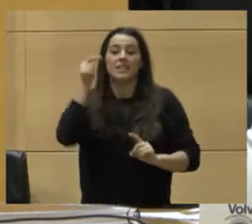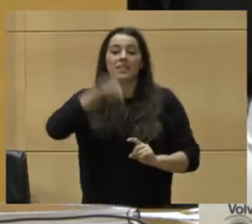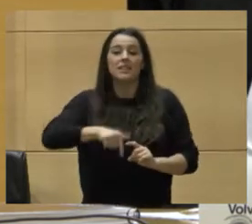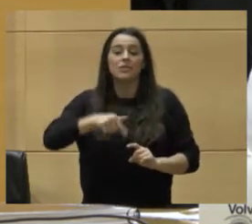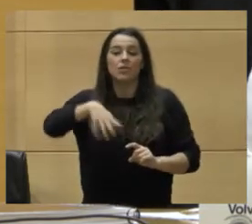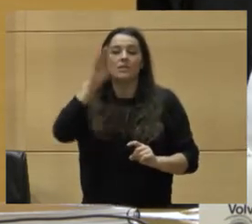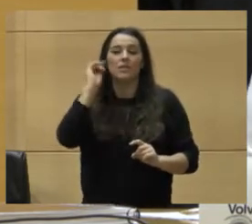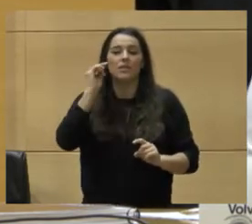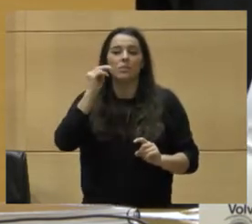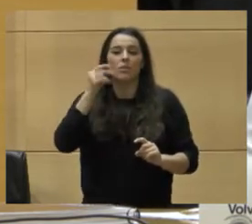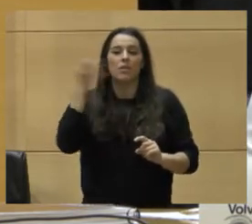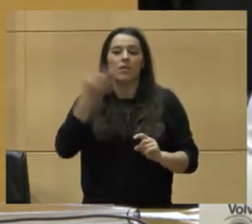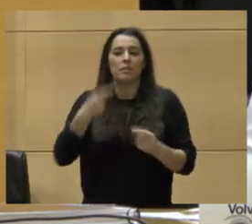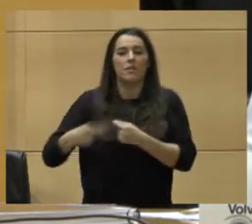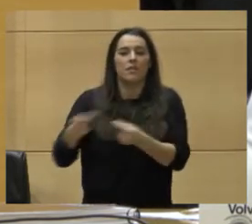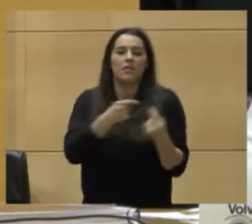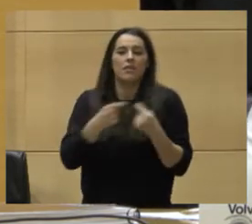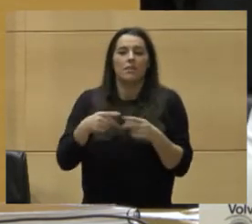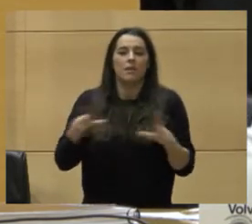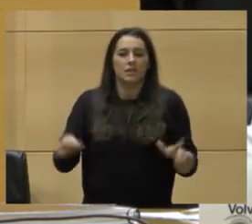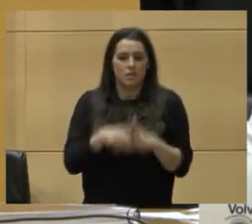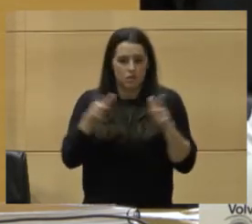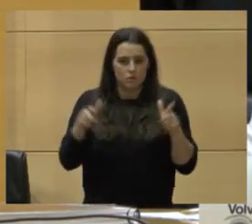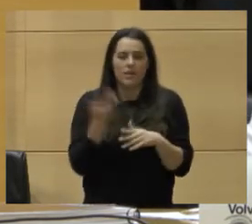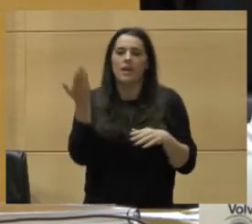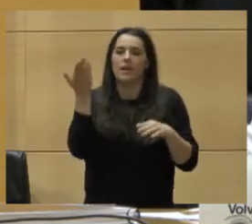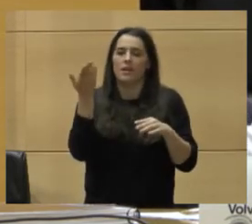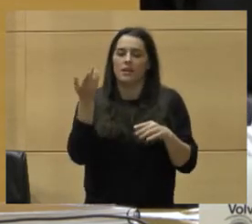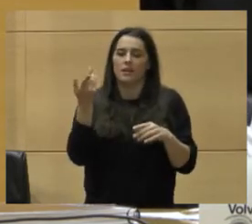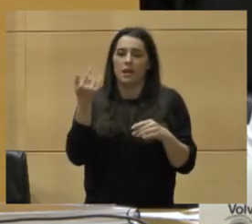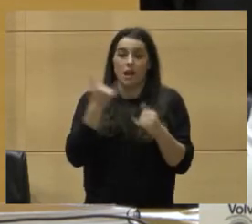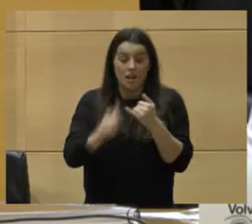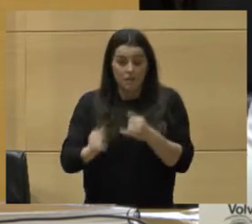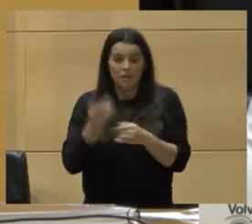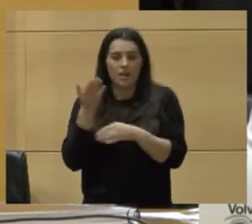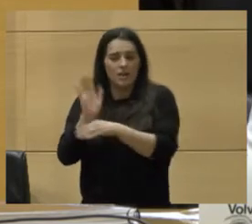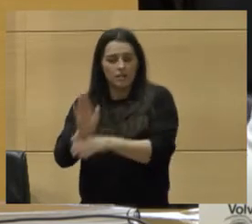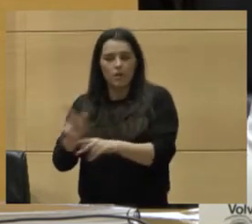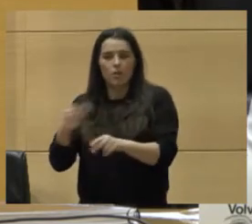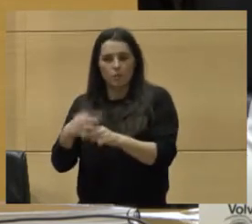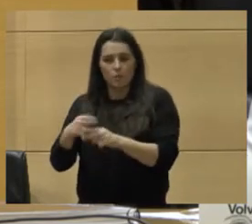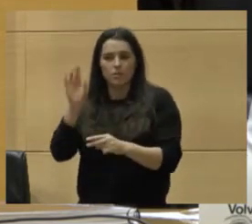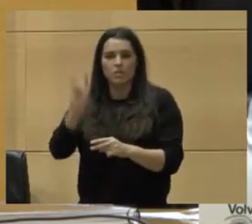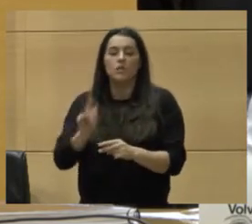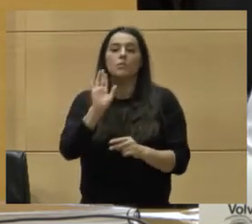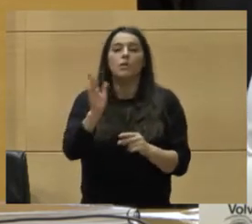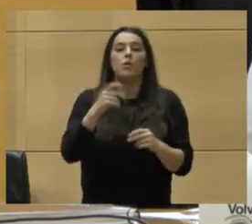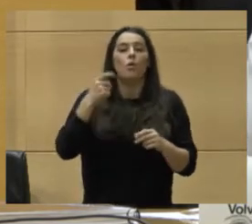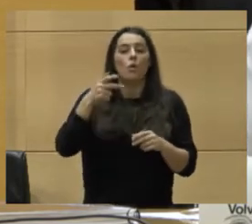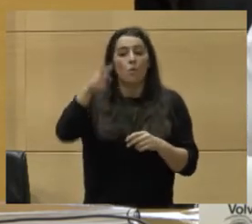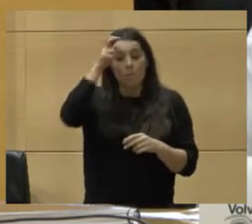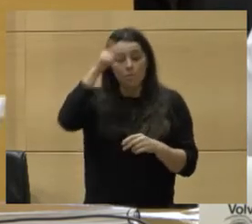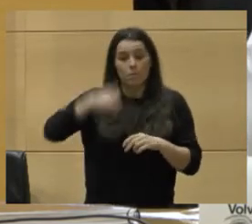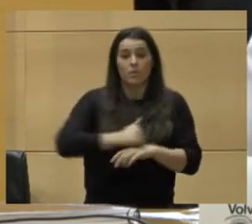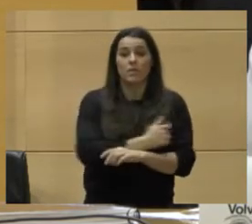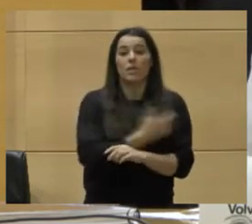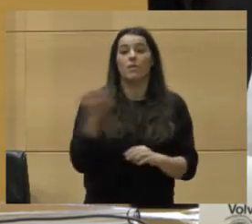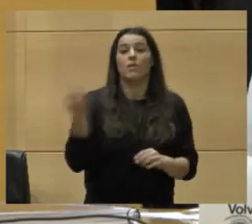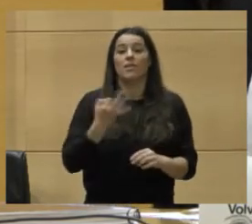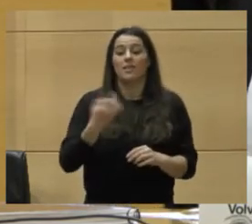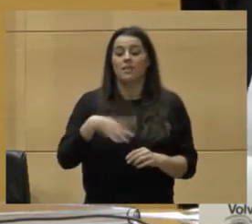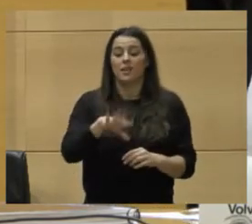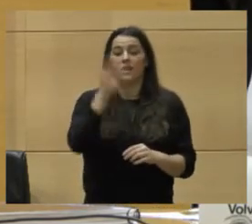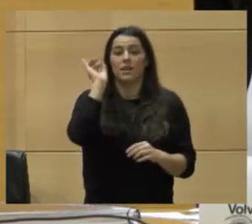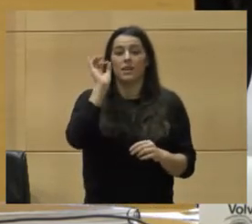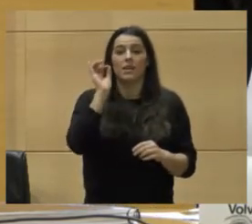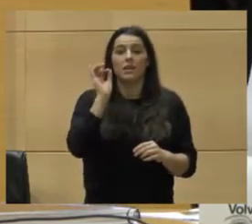que sé que tiene su reflejo en lo político como la capacidad de disputa del poder como la capacidad para determinar la vida en el futuro y creo que la fraternidad